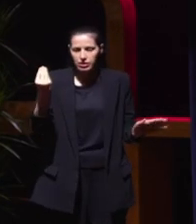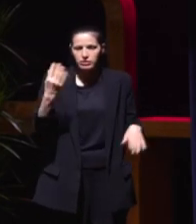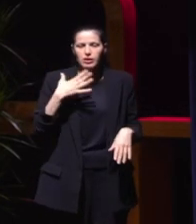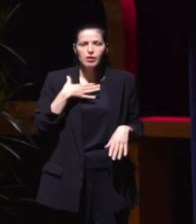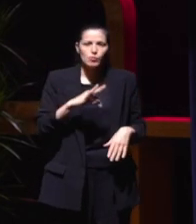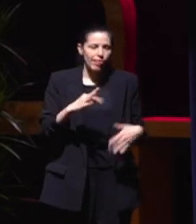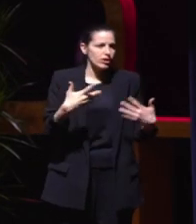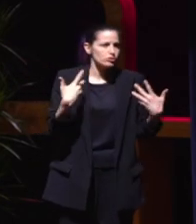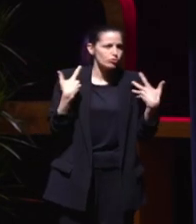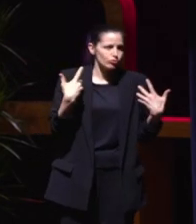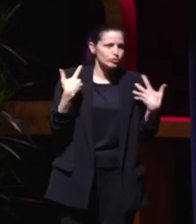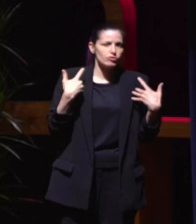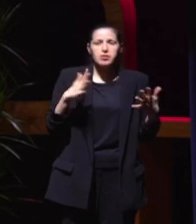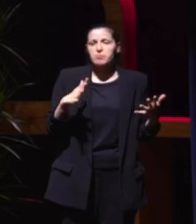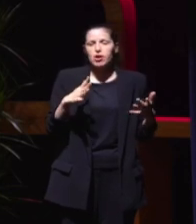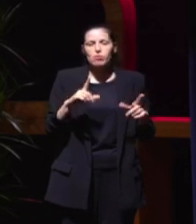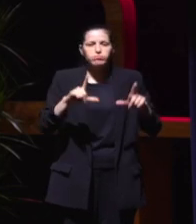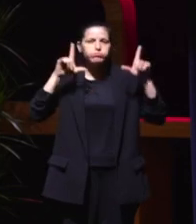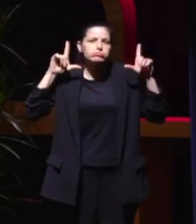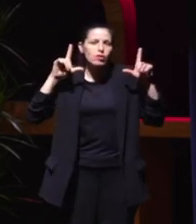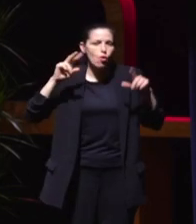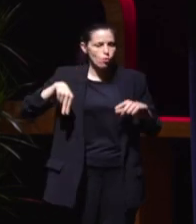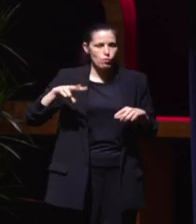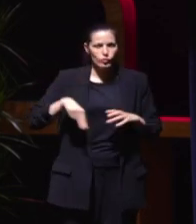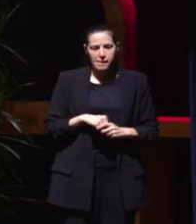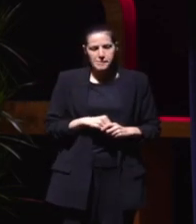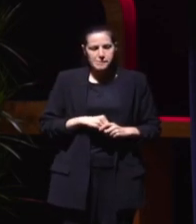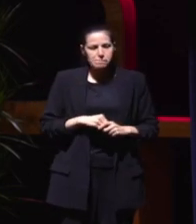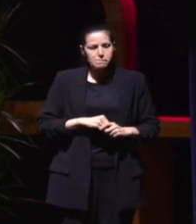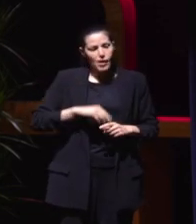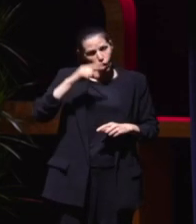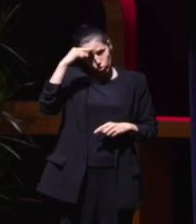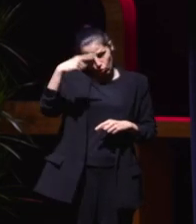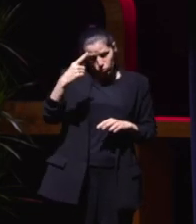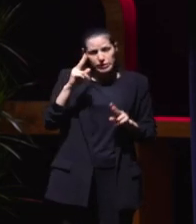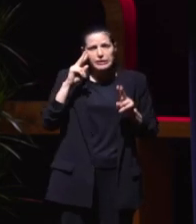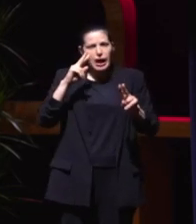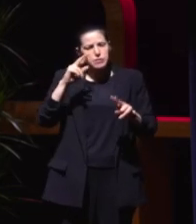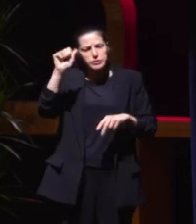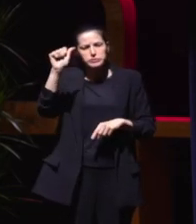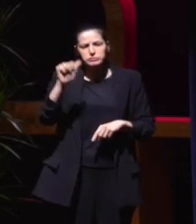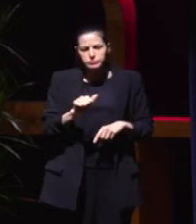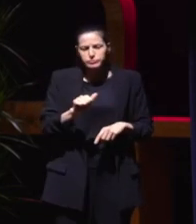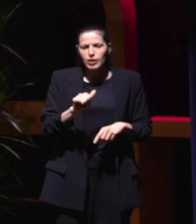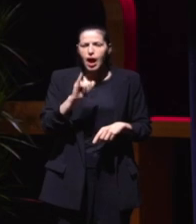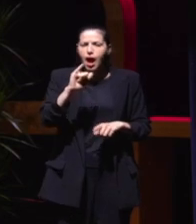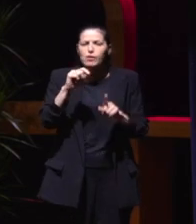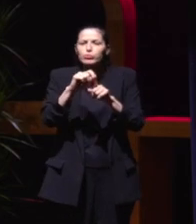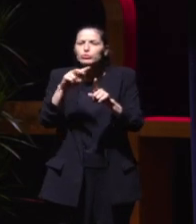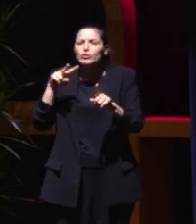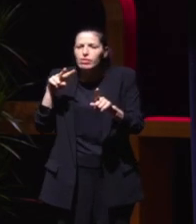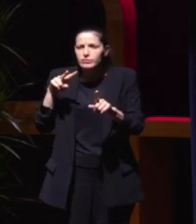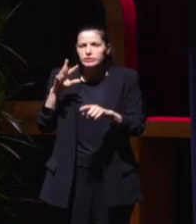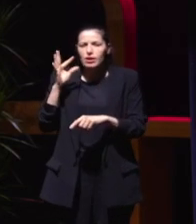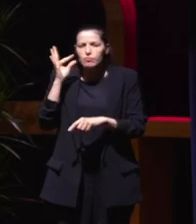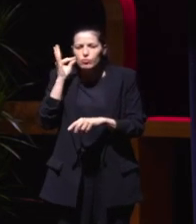eran secundarias a través de este documental veréis como nos hemos mirado a nosotras mismas la vergüenza